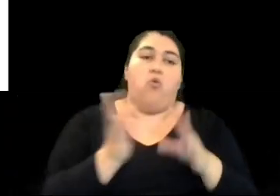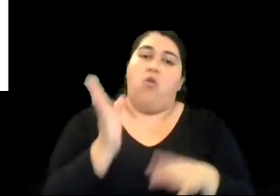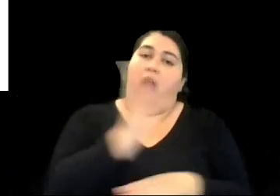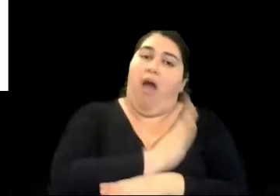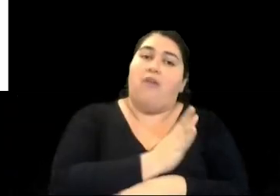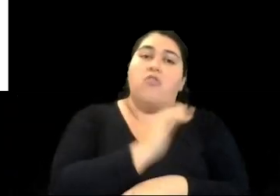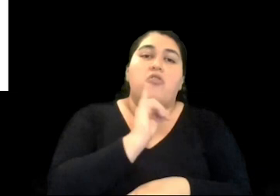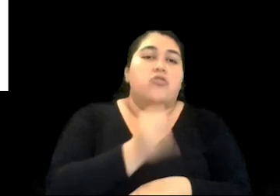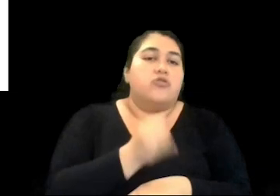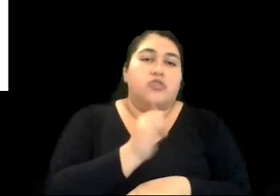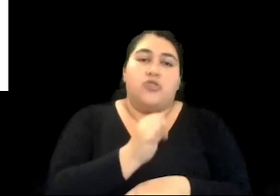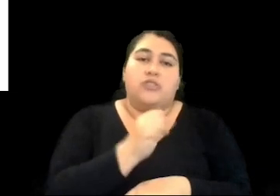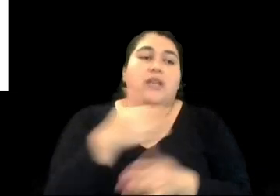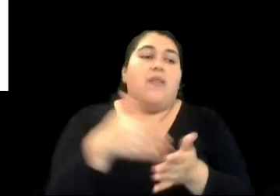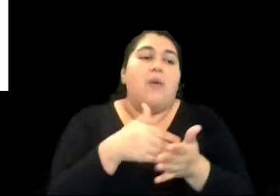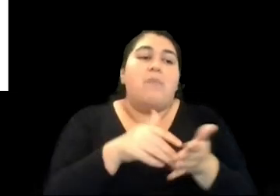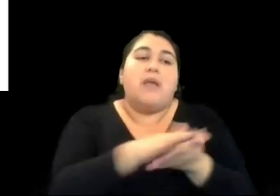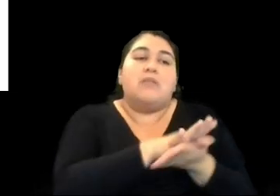de ser incorporadas.